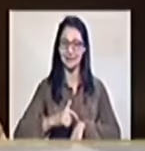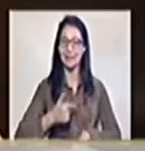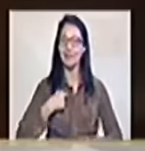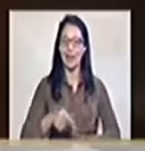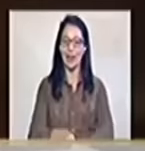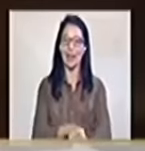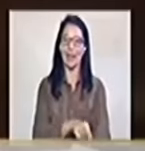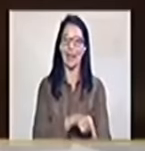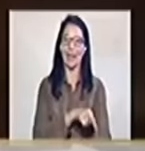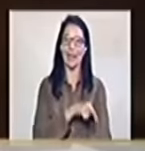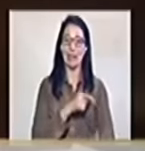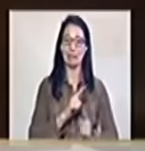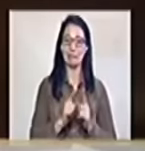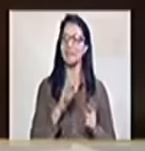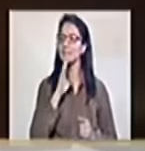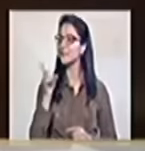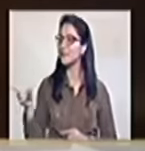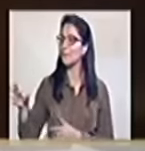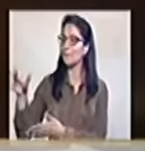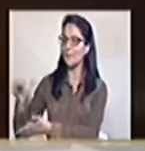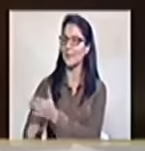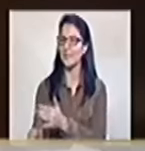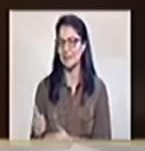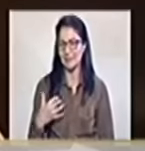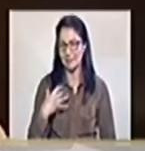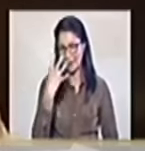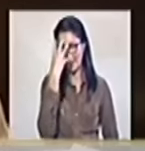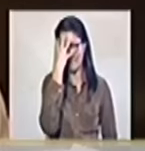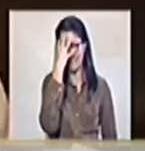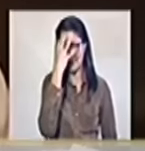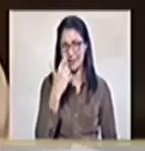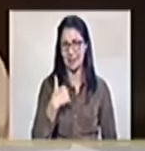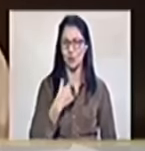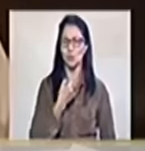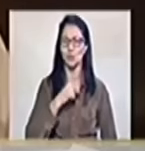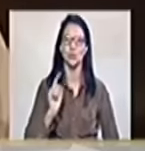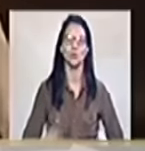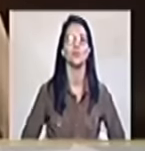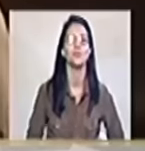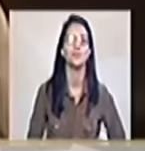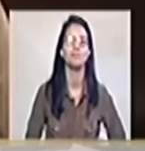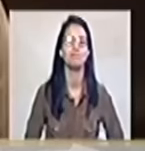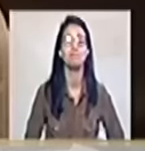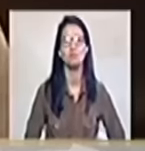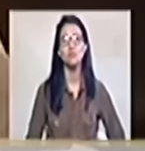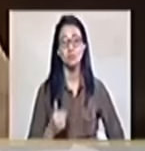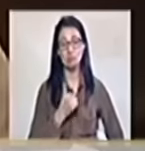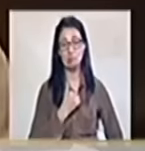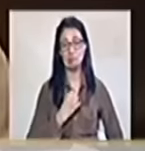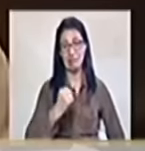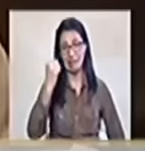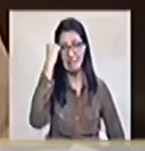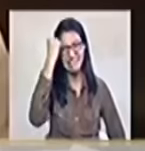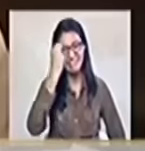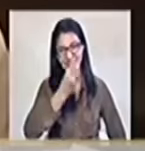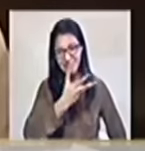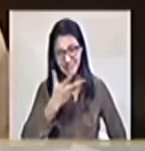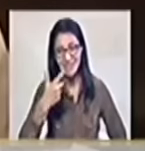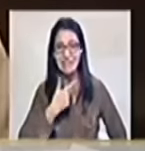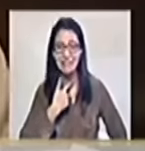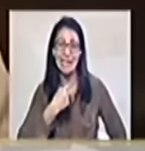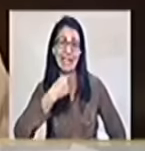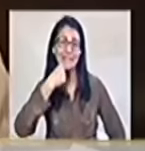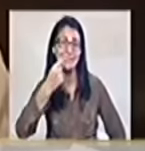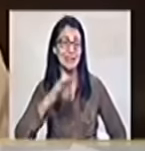más se lo estoy quitando a alguien y no me gusta hacer esas cosas. Pero sí, lo que quiero protestar, y debo hacerlo